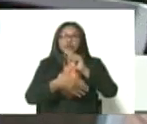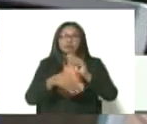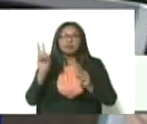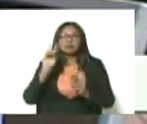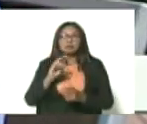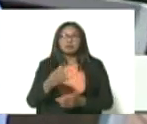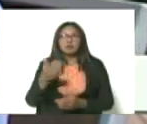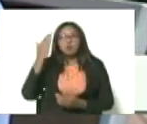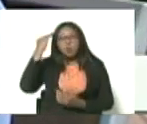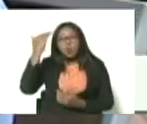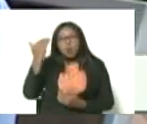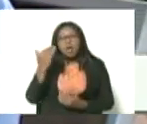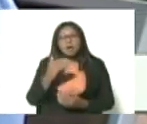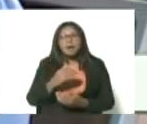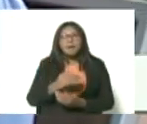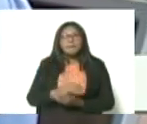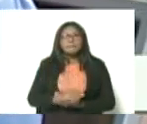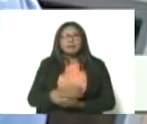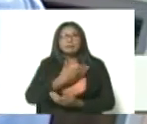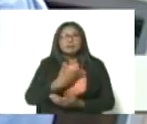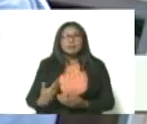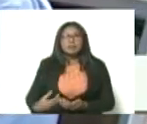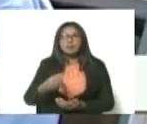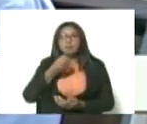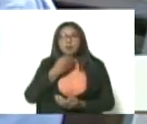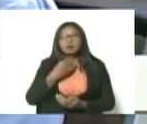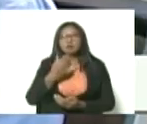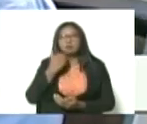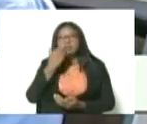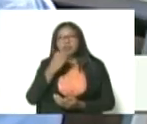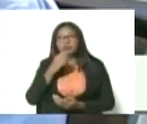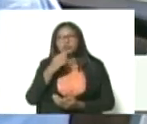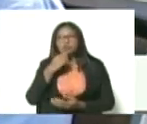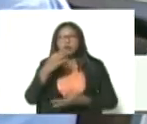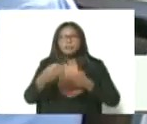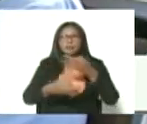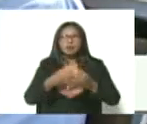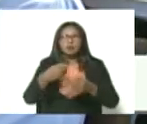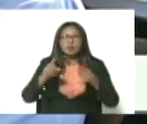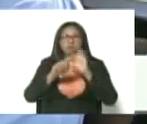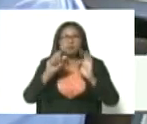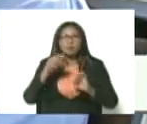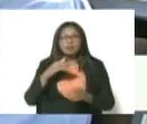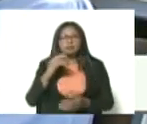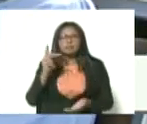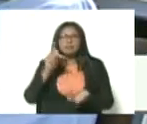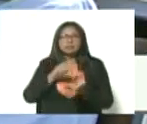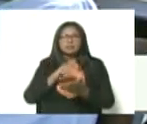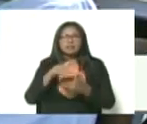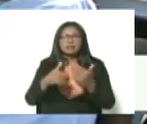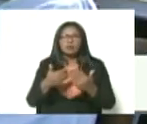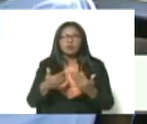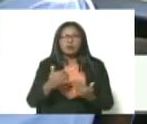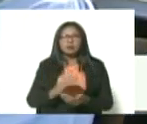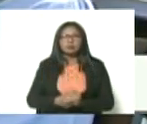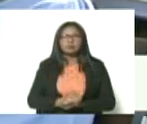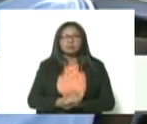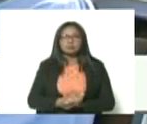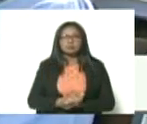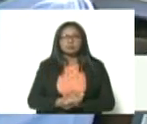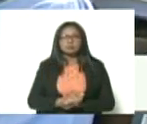está, presidente? Bueno, recientemente, como usted ha dicho, estuvo acá la